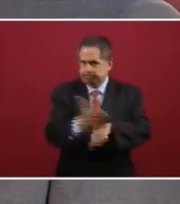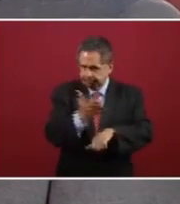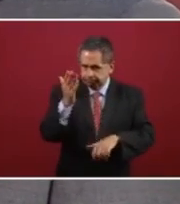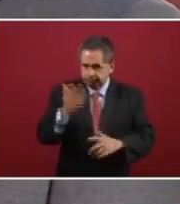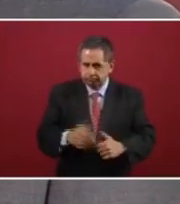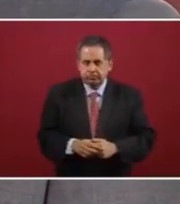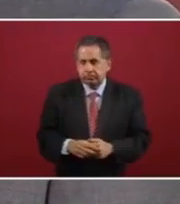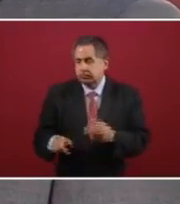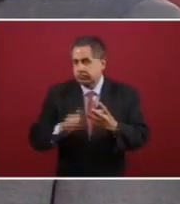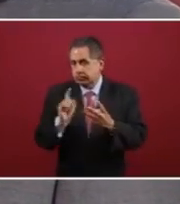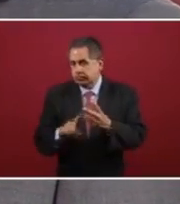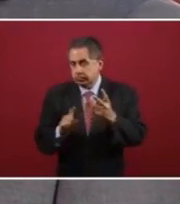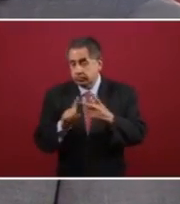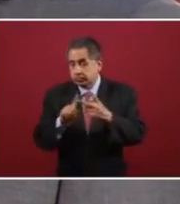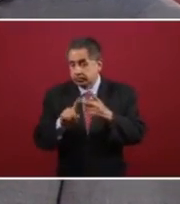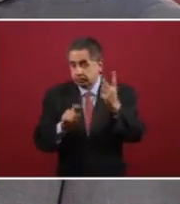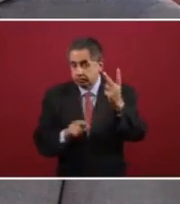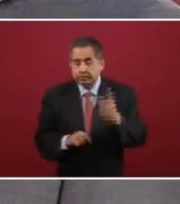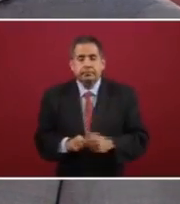2